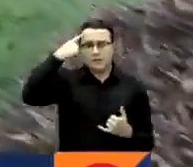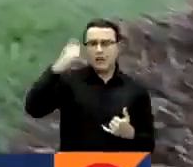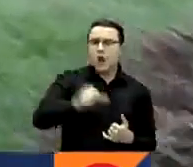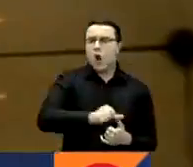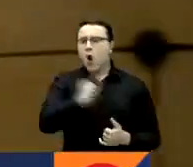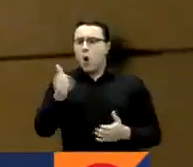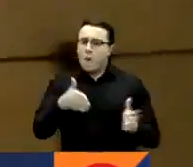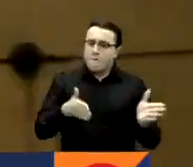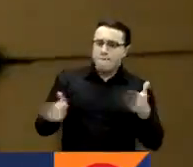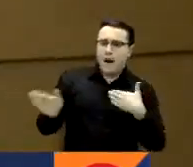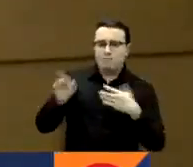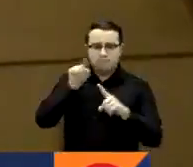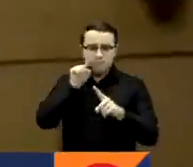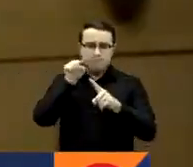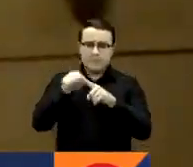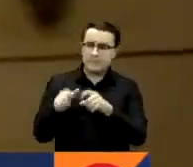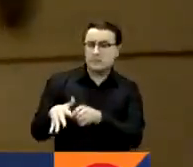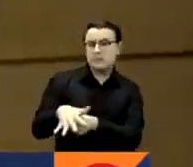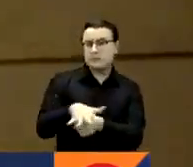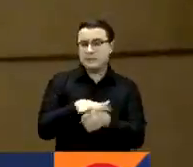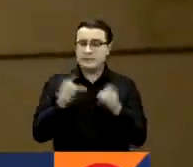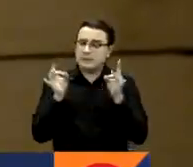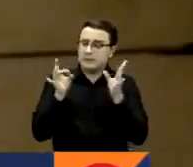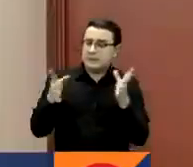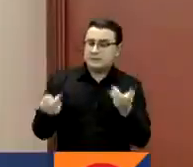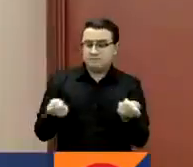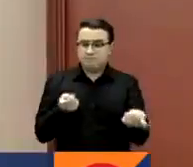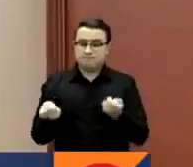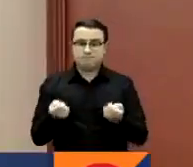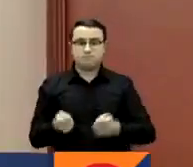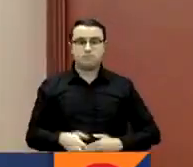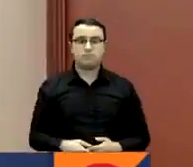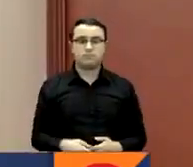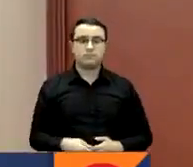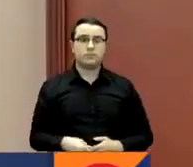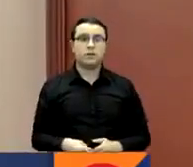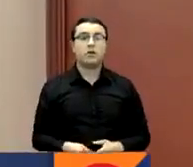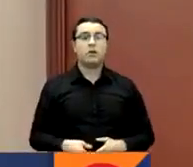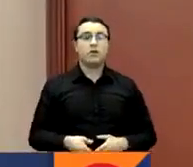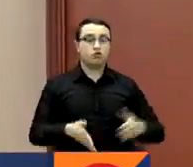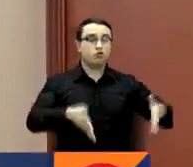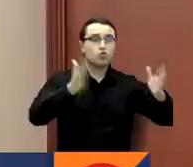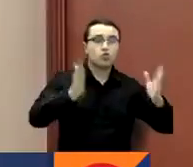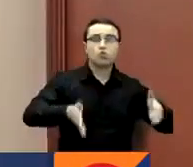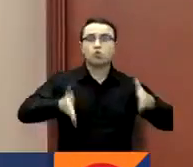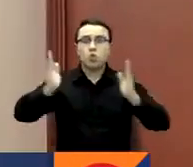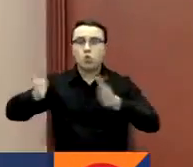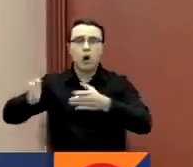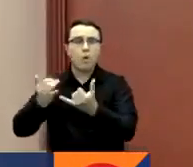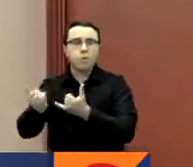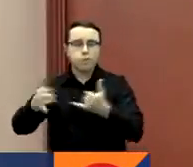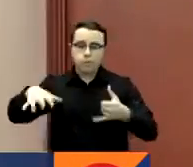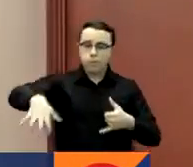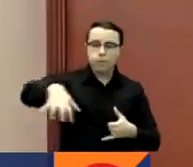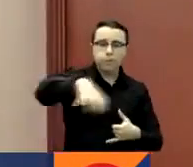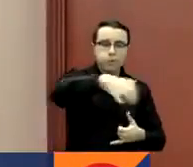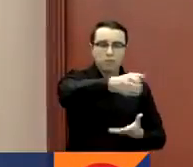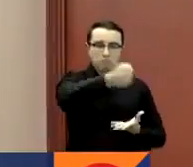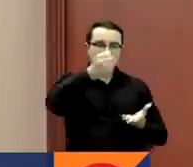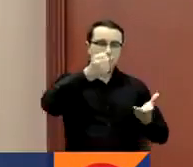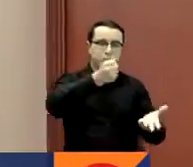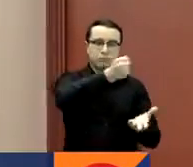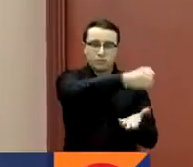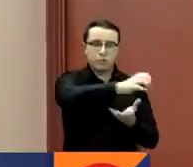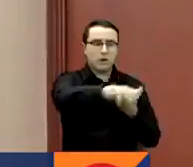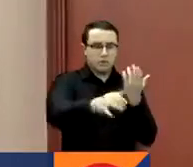de contingencia para mitigar la situación. Para no sobrecargar los hornos crematorios, entonces se está manejando la inhumación, que eso lo